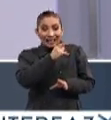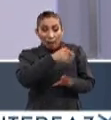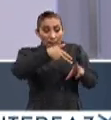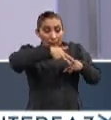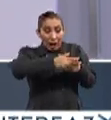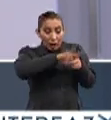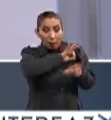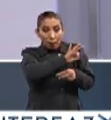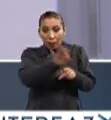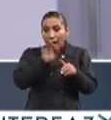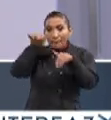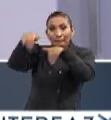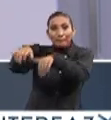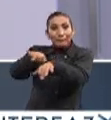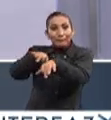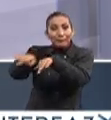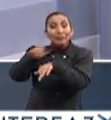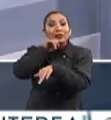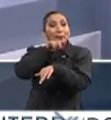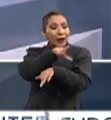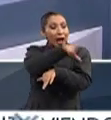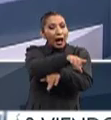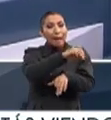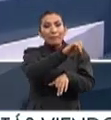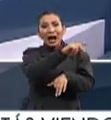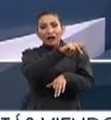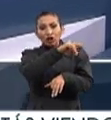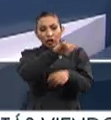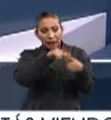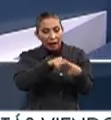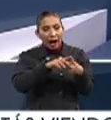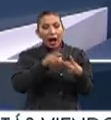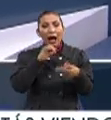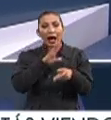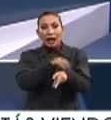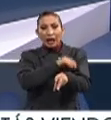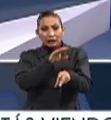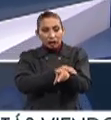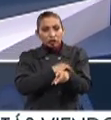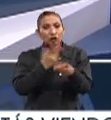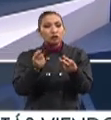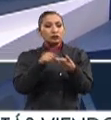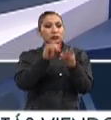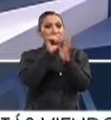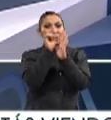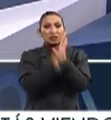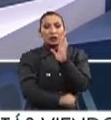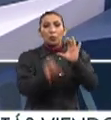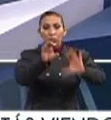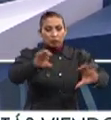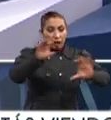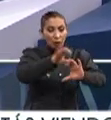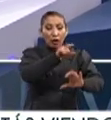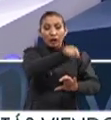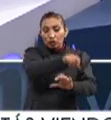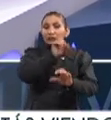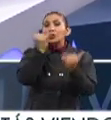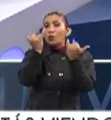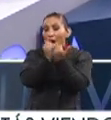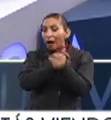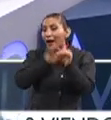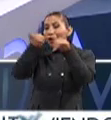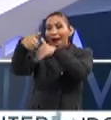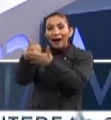mecánicos pueden incluirse o sumarse a esto, sino tenemos mecatrónicos, tenemos eléctricos, electrónicos, sistemas en computación. Es